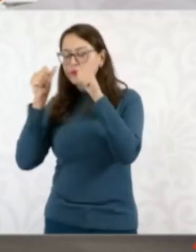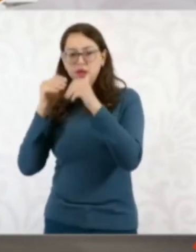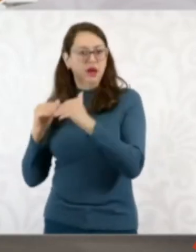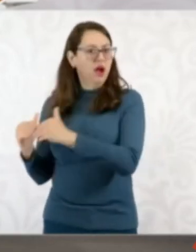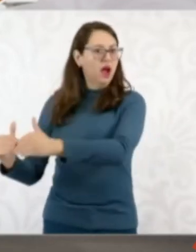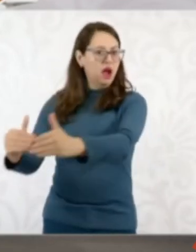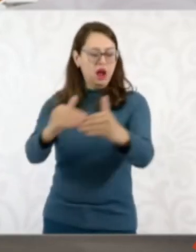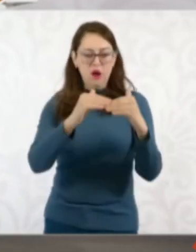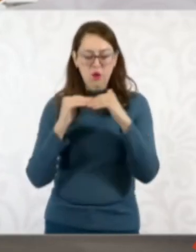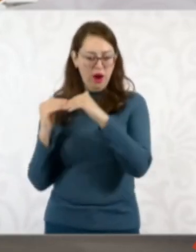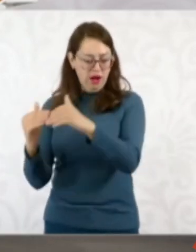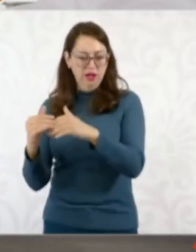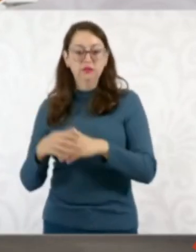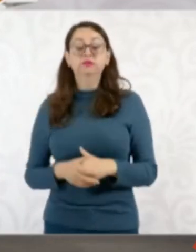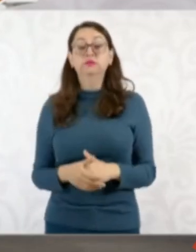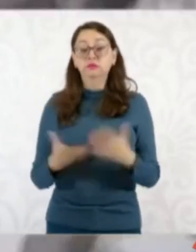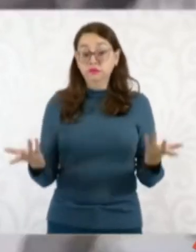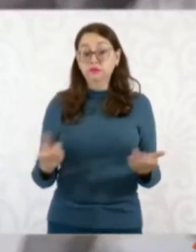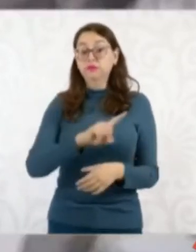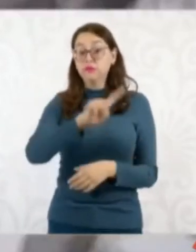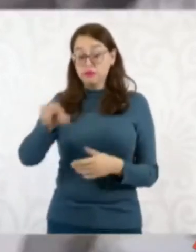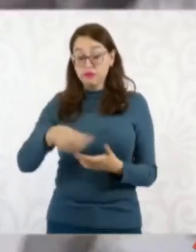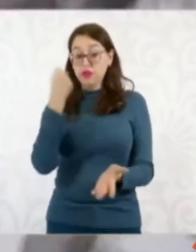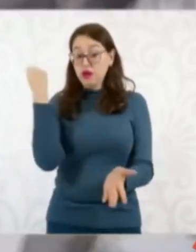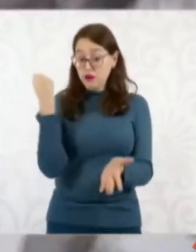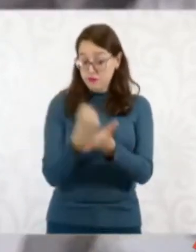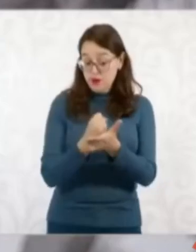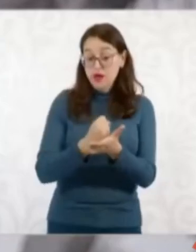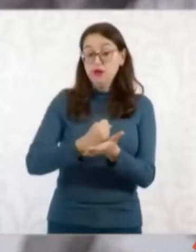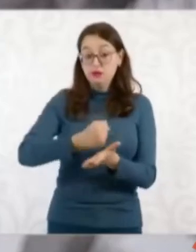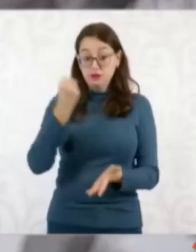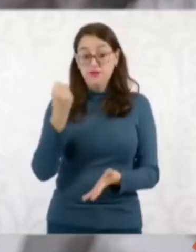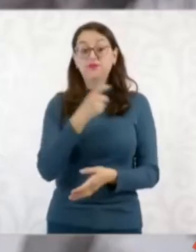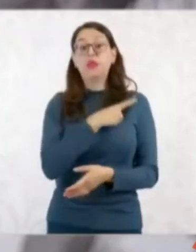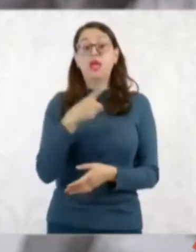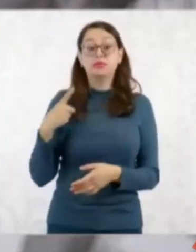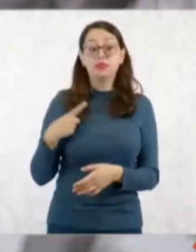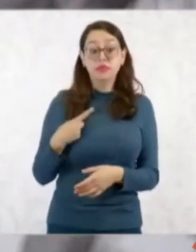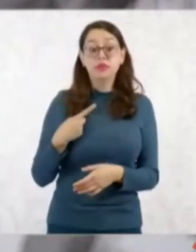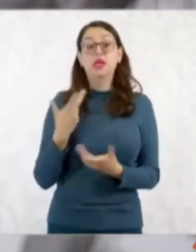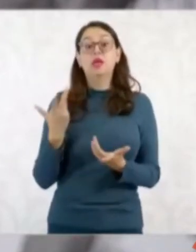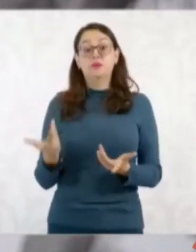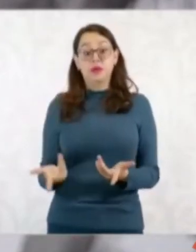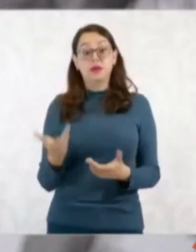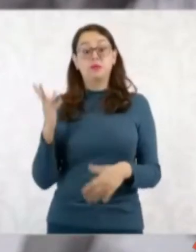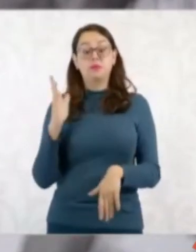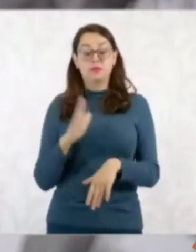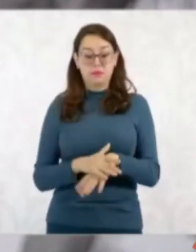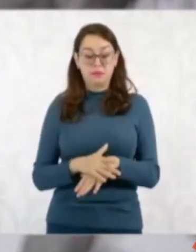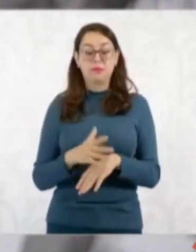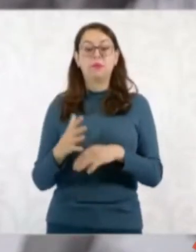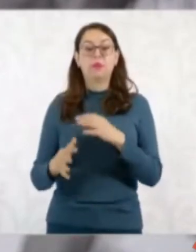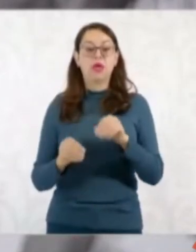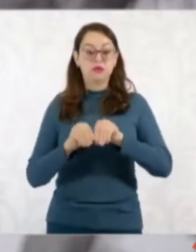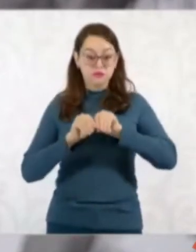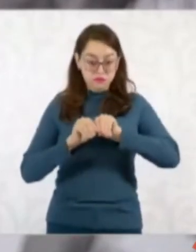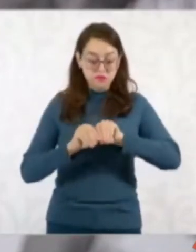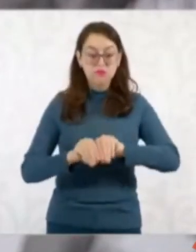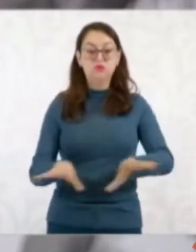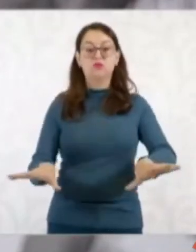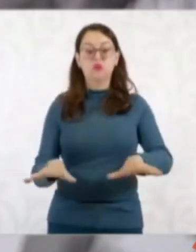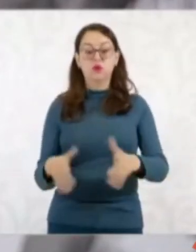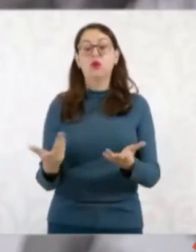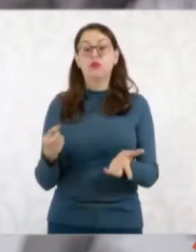se pretende, una vez que se apruebe, tendrá que promoverse la armonización del tipo penal, la actualización de